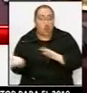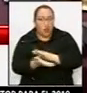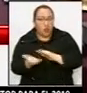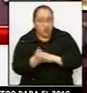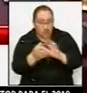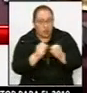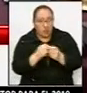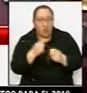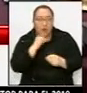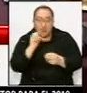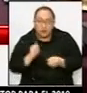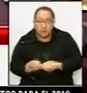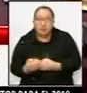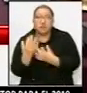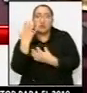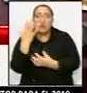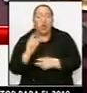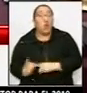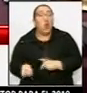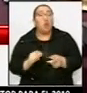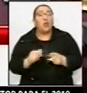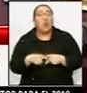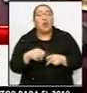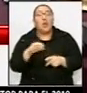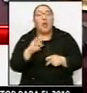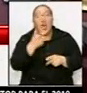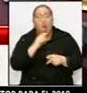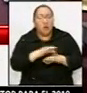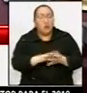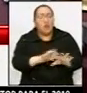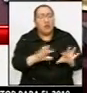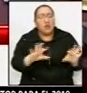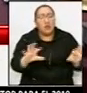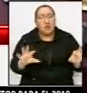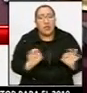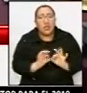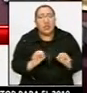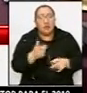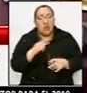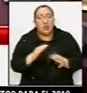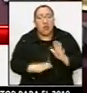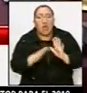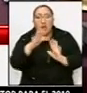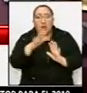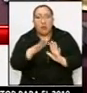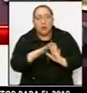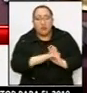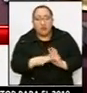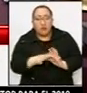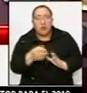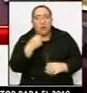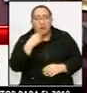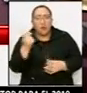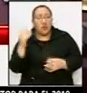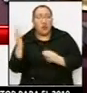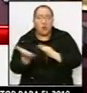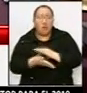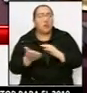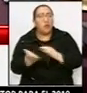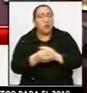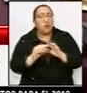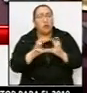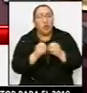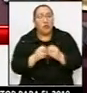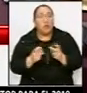de los manantiales, de los puquios, de los colchones húmedos, todo se está deforestando esto.